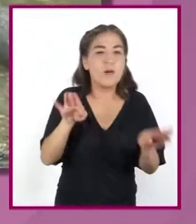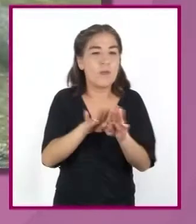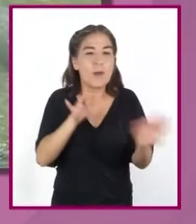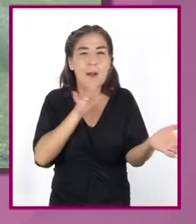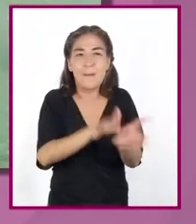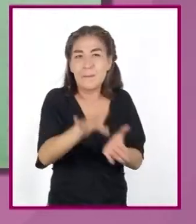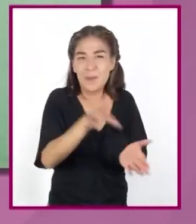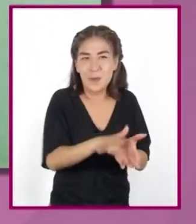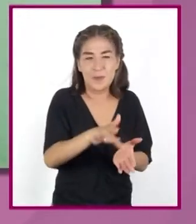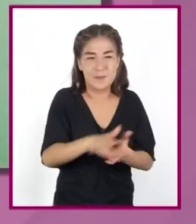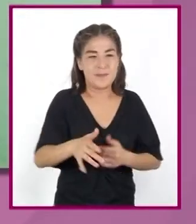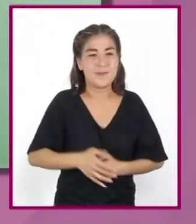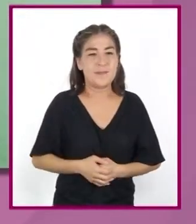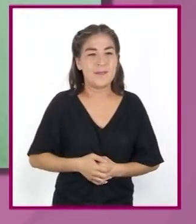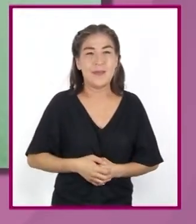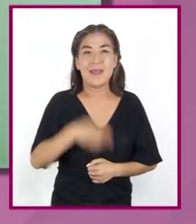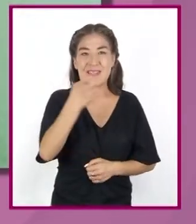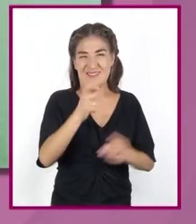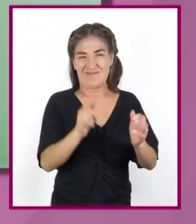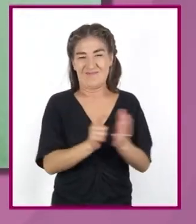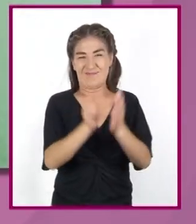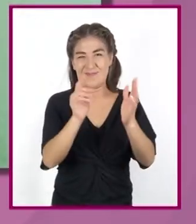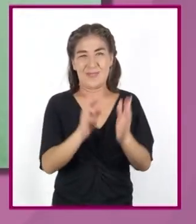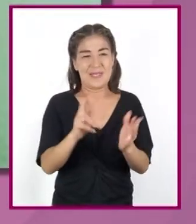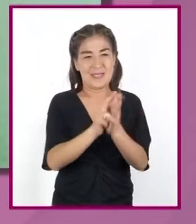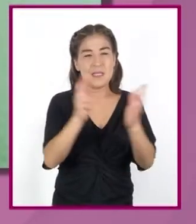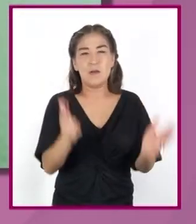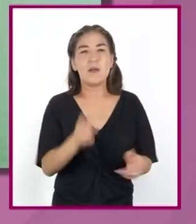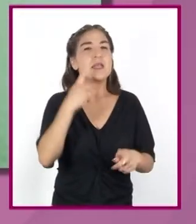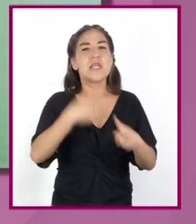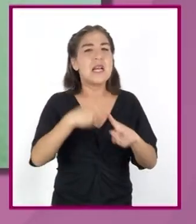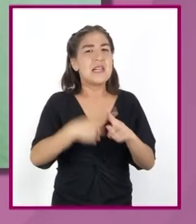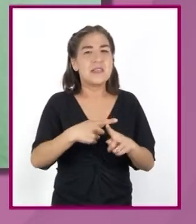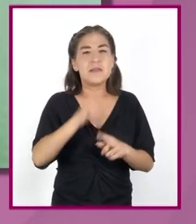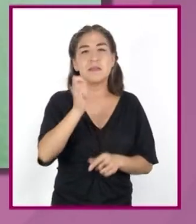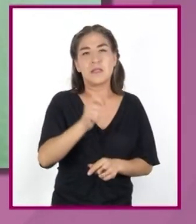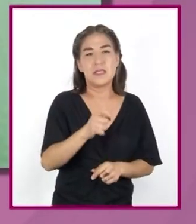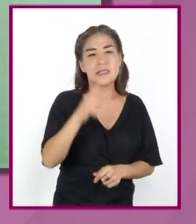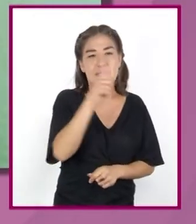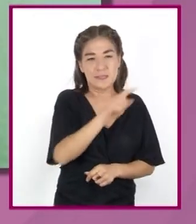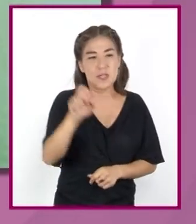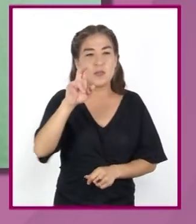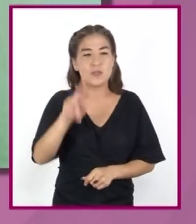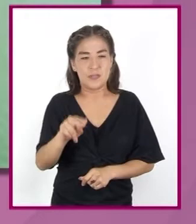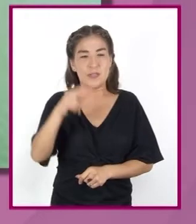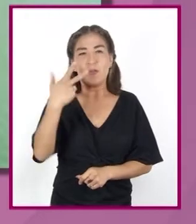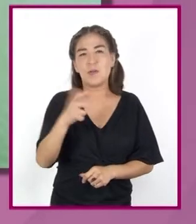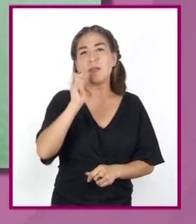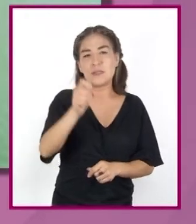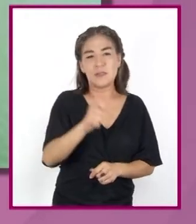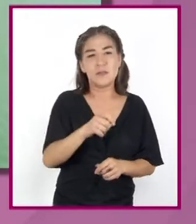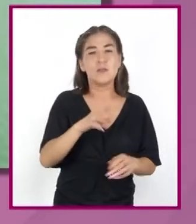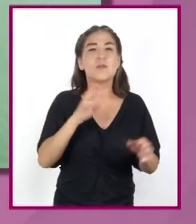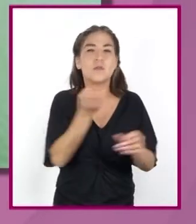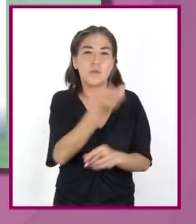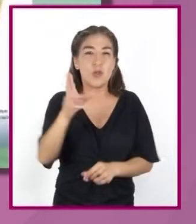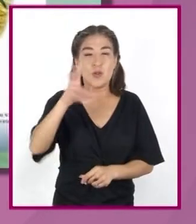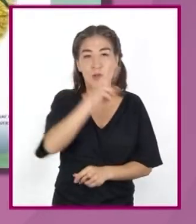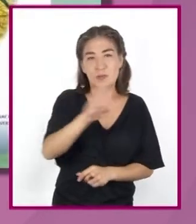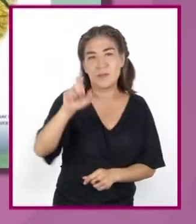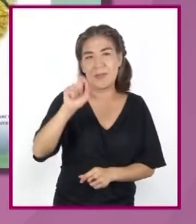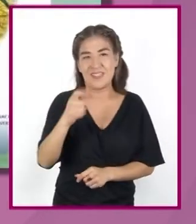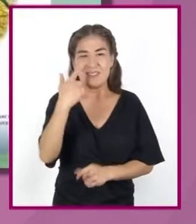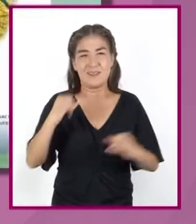sustentabilidad. En la obra participaron 648 autores y 96 revisores externos de